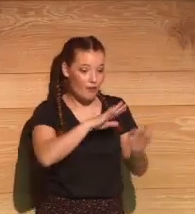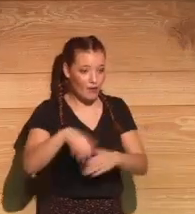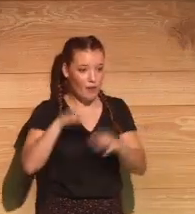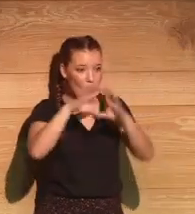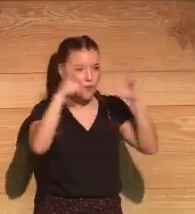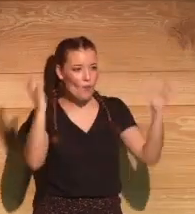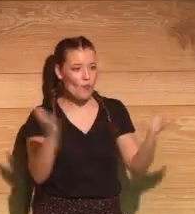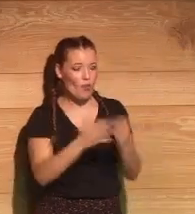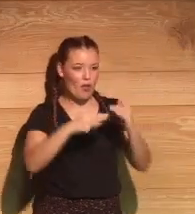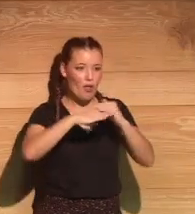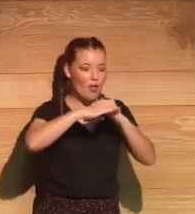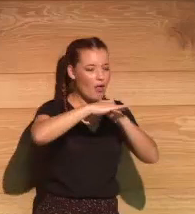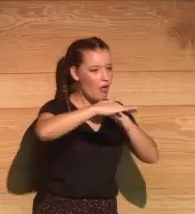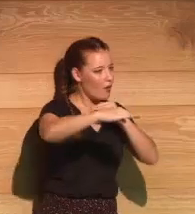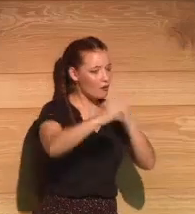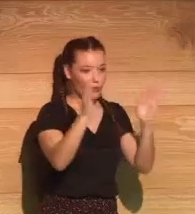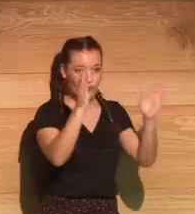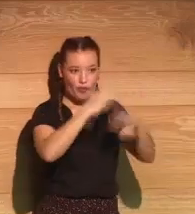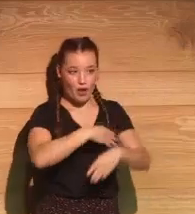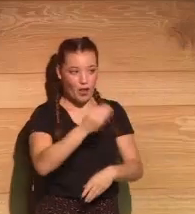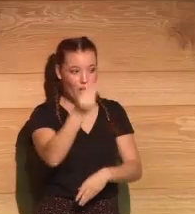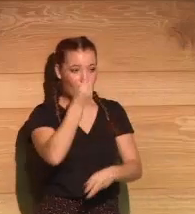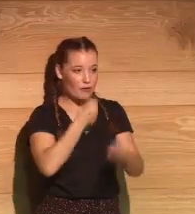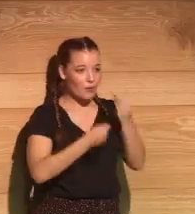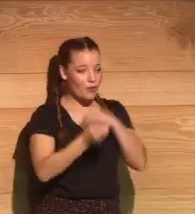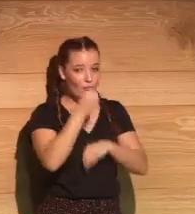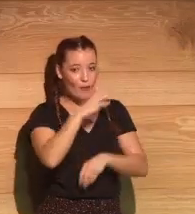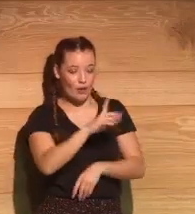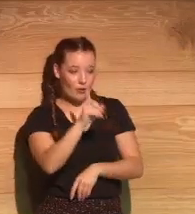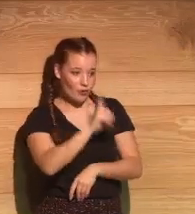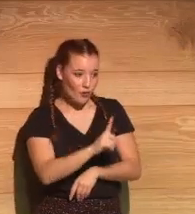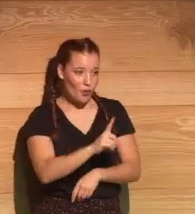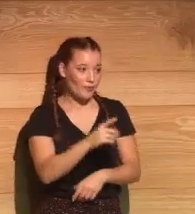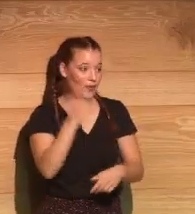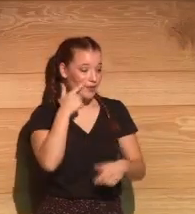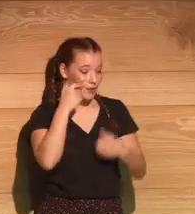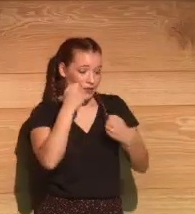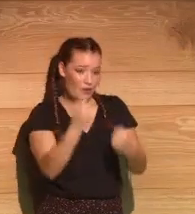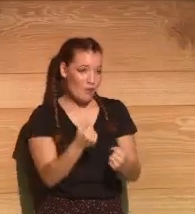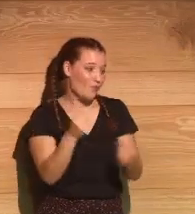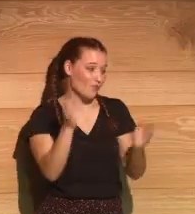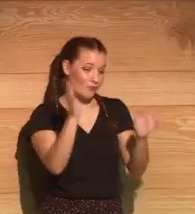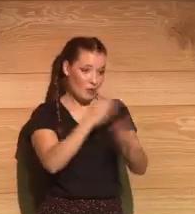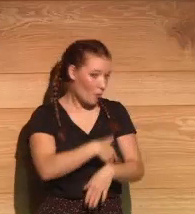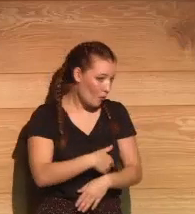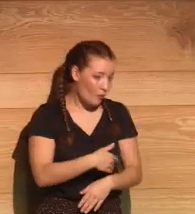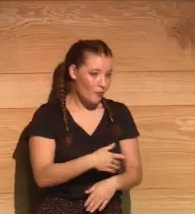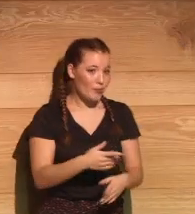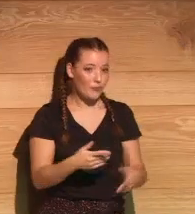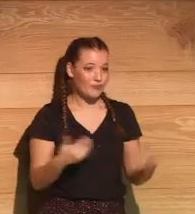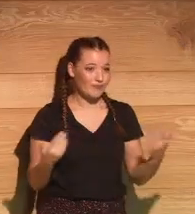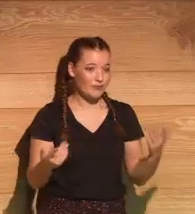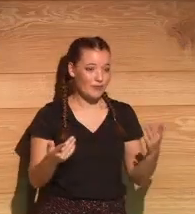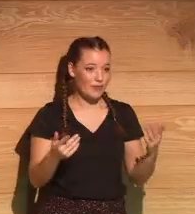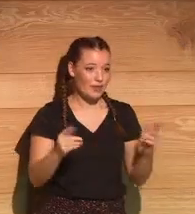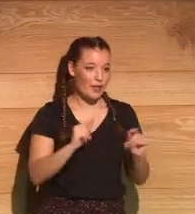mundo estable, lo que no vas a tener es una alimentación digna, lo que no vas a tener es salud, lo que vas a tener es una